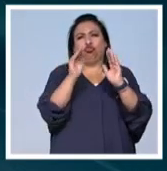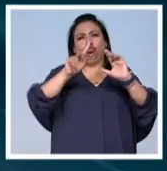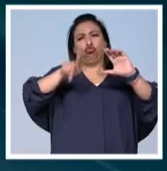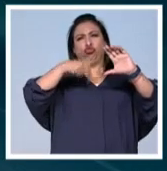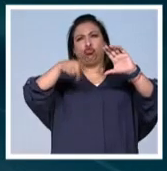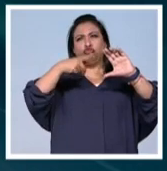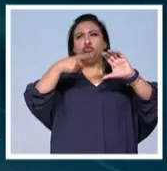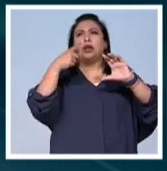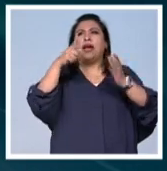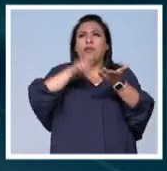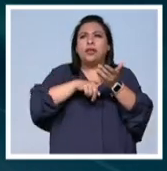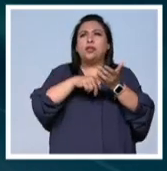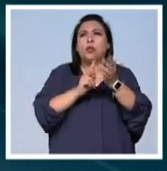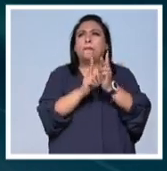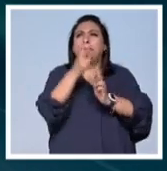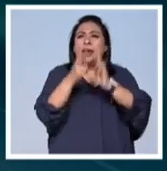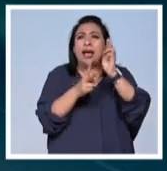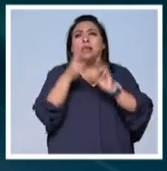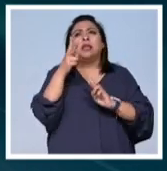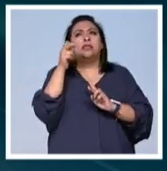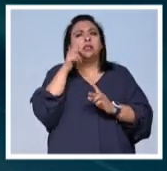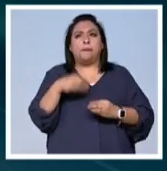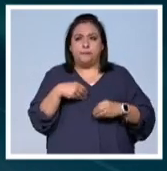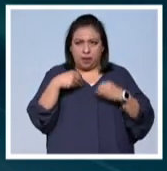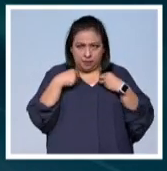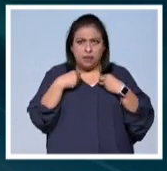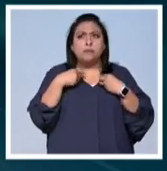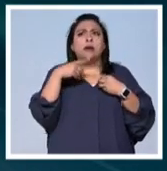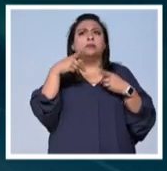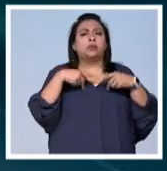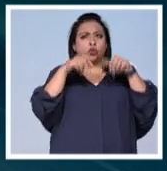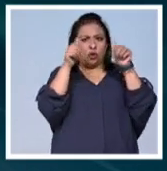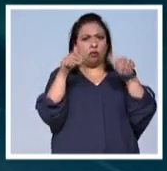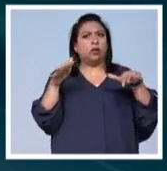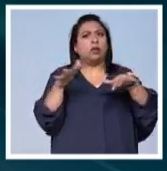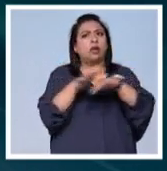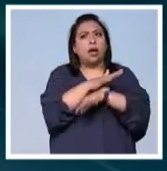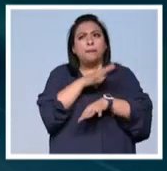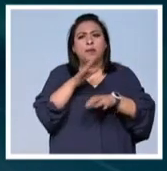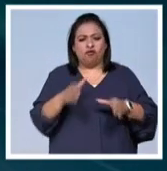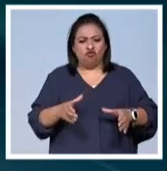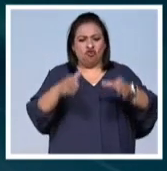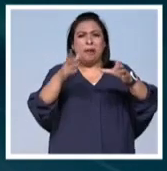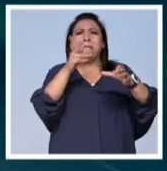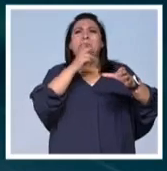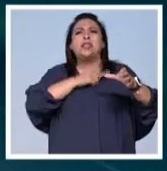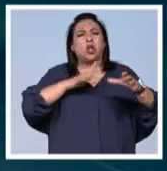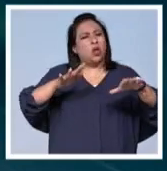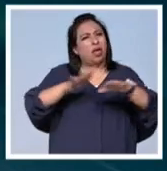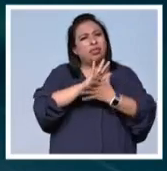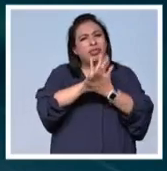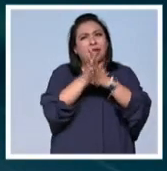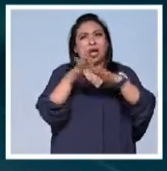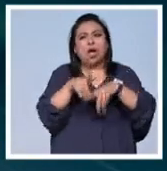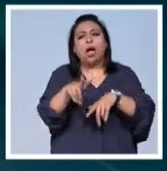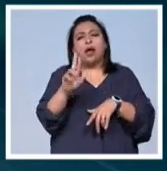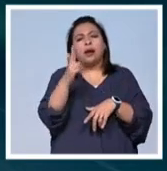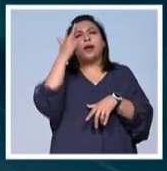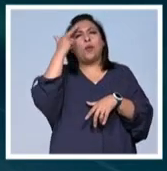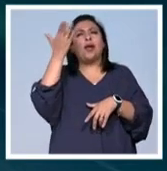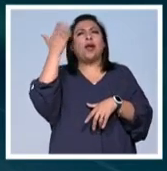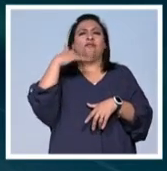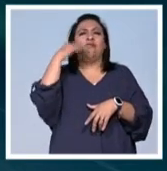que hospedan plantas cetáceas y siempre vivas y donde el artista transforma contenedores de petróleo en objetos que recuerdan a